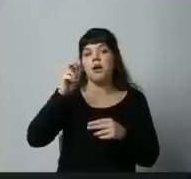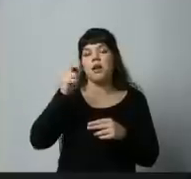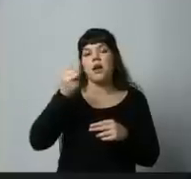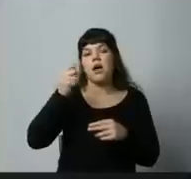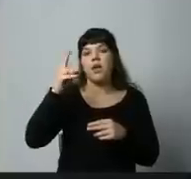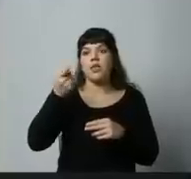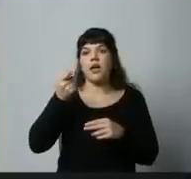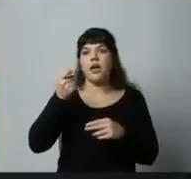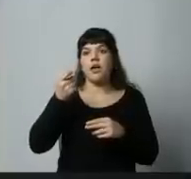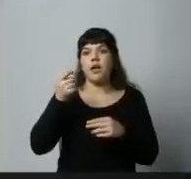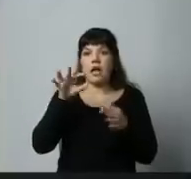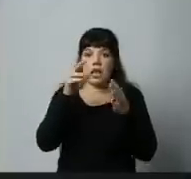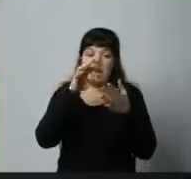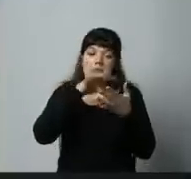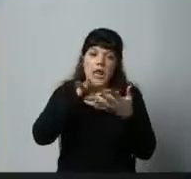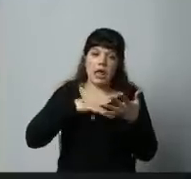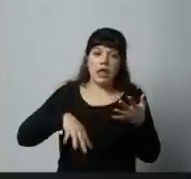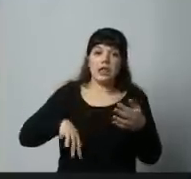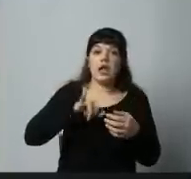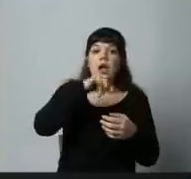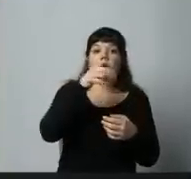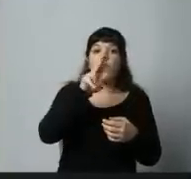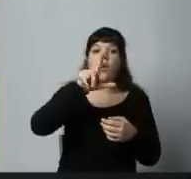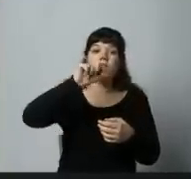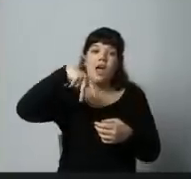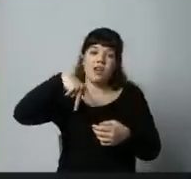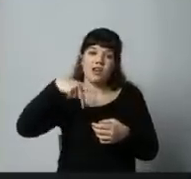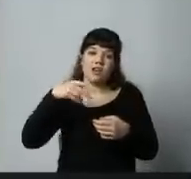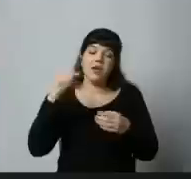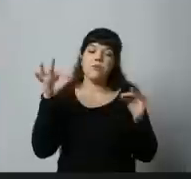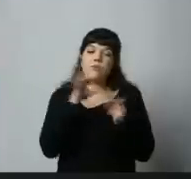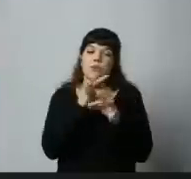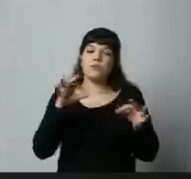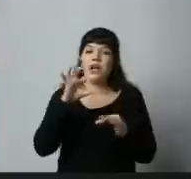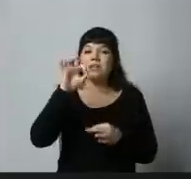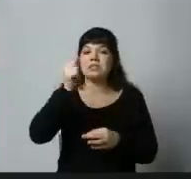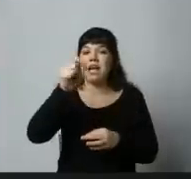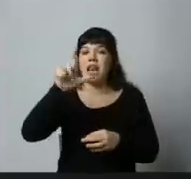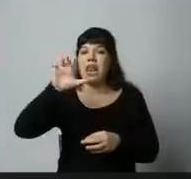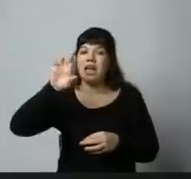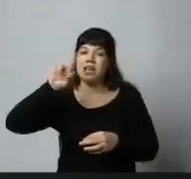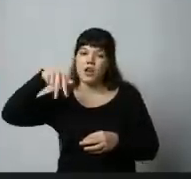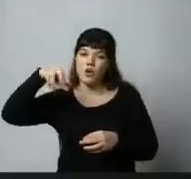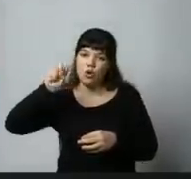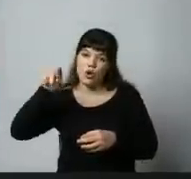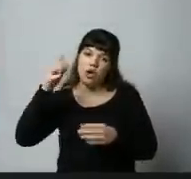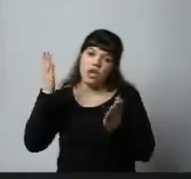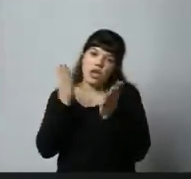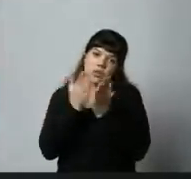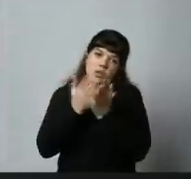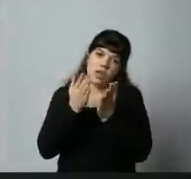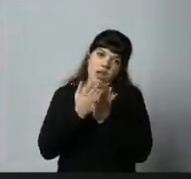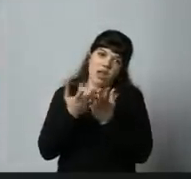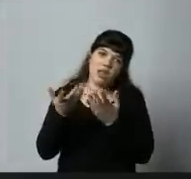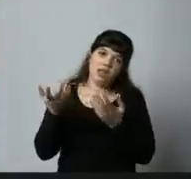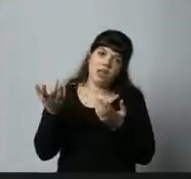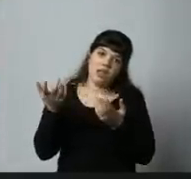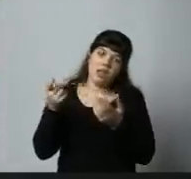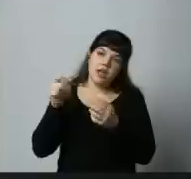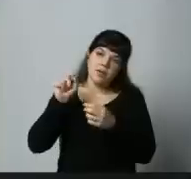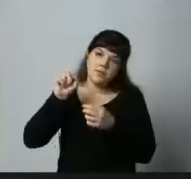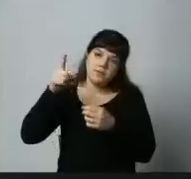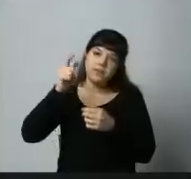letra de de Julián García y la música es de Jorge salerno Jorge salerno er un estudiante de agronomía que fue